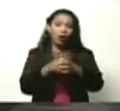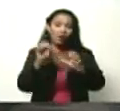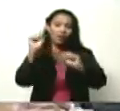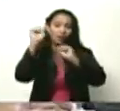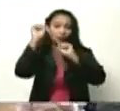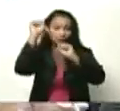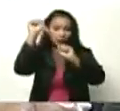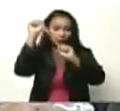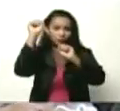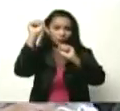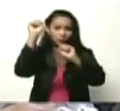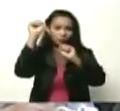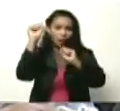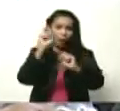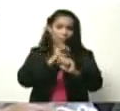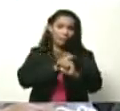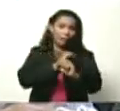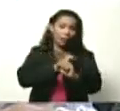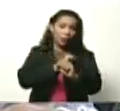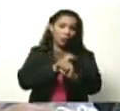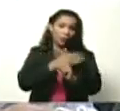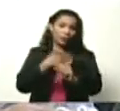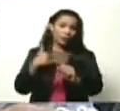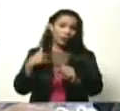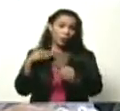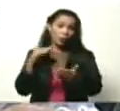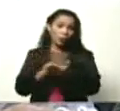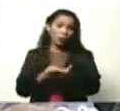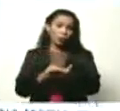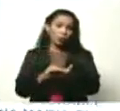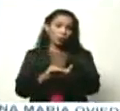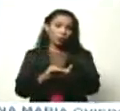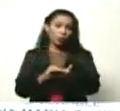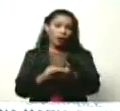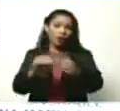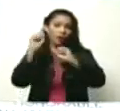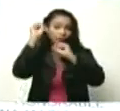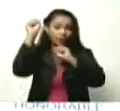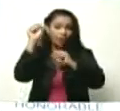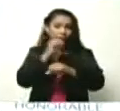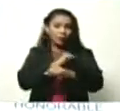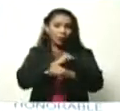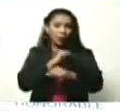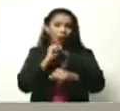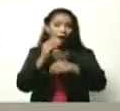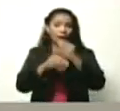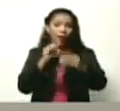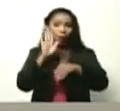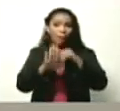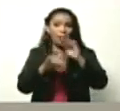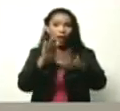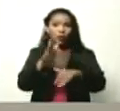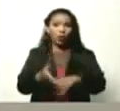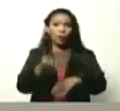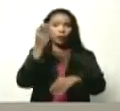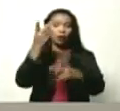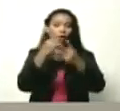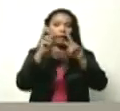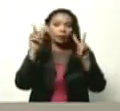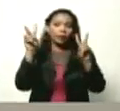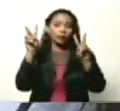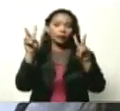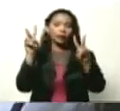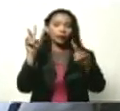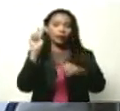vencer la xenofobia que quisieron inocular. Vencer esa xenofobia es dar un paso sustantivo para la paz